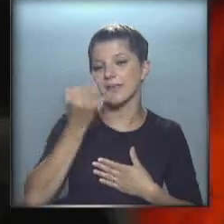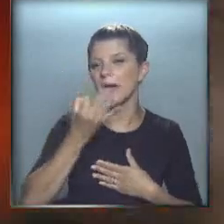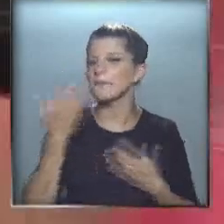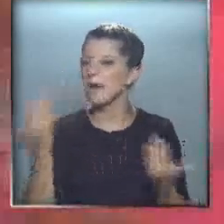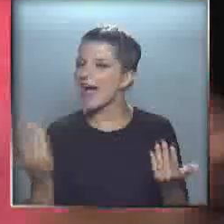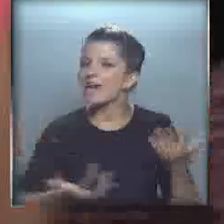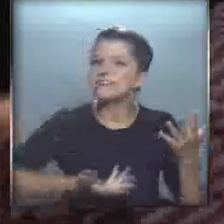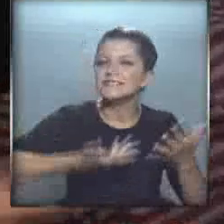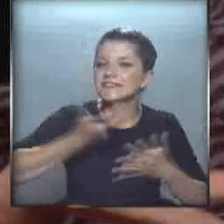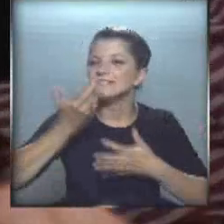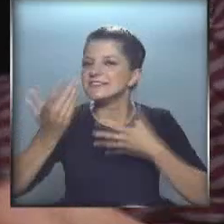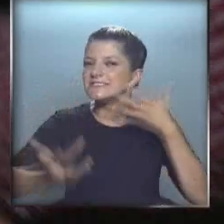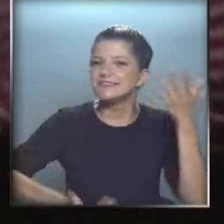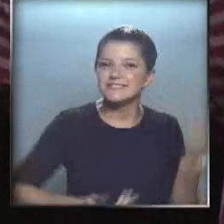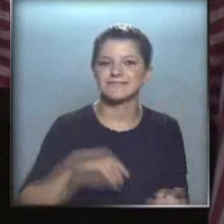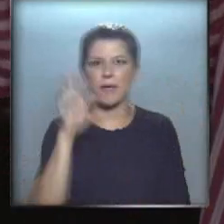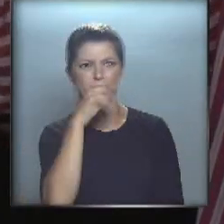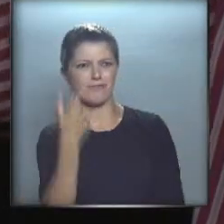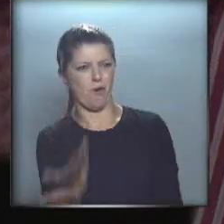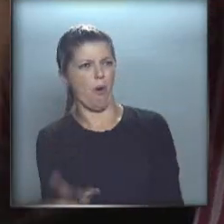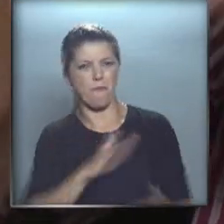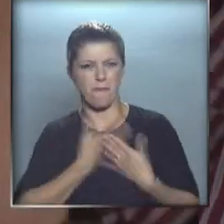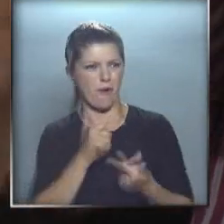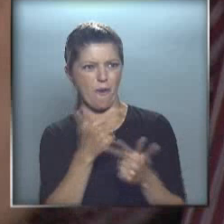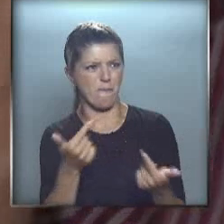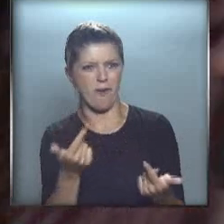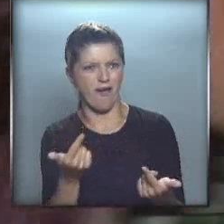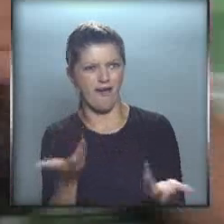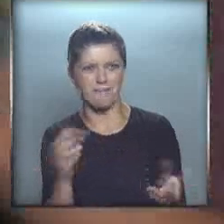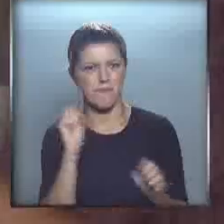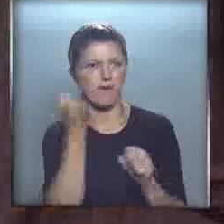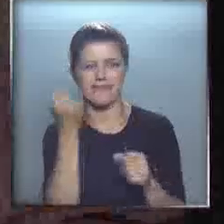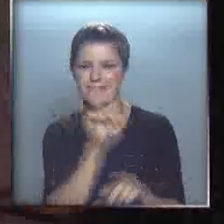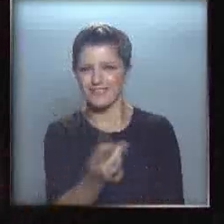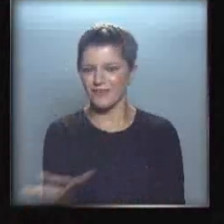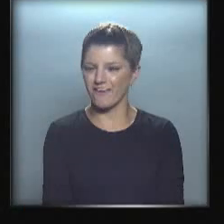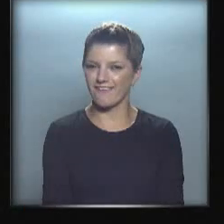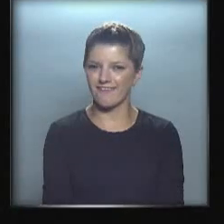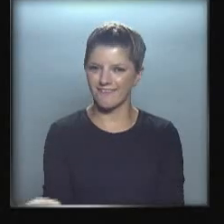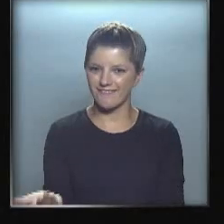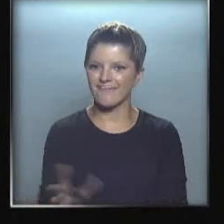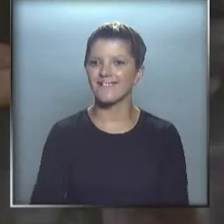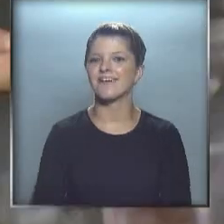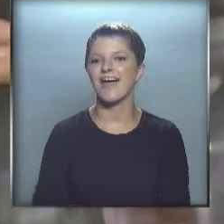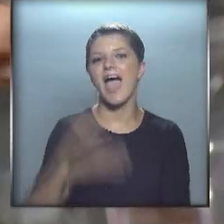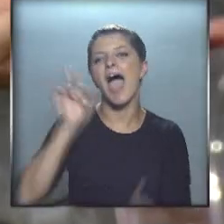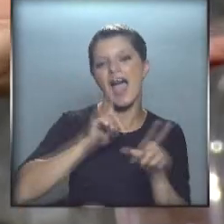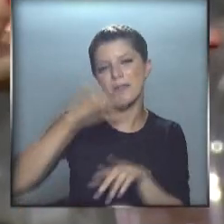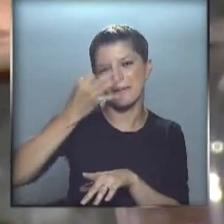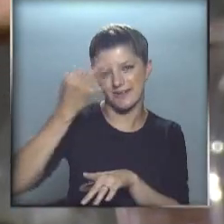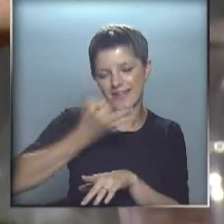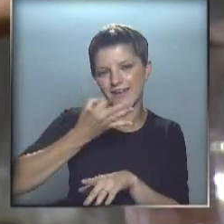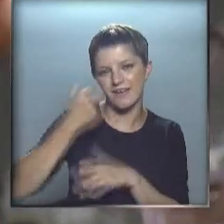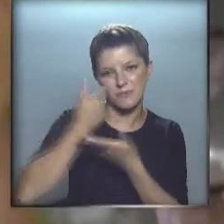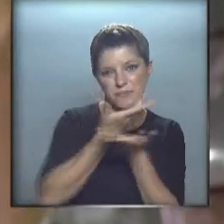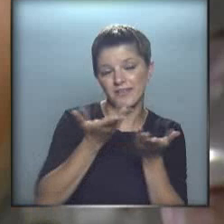mucho juego. Pero señor politólogo, ¿cómo no importa el amor? Mira, hay algo muy real siempre en todas las